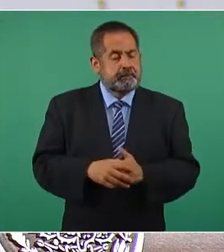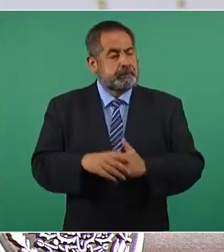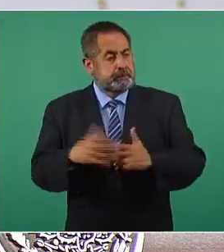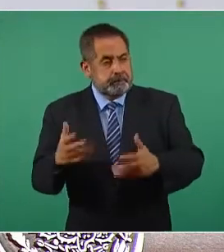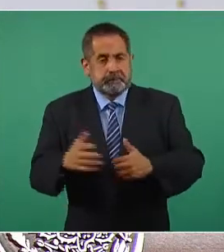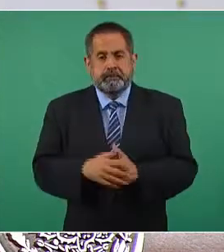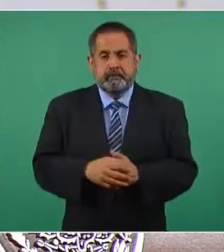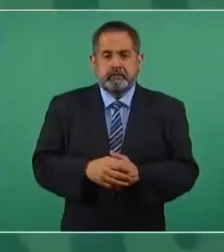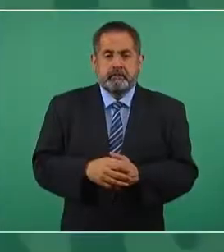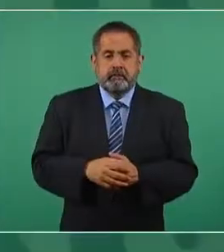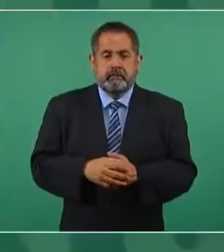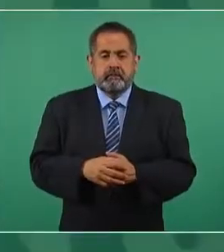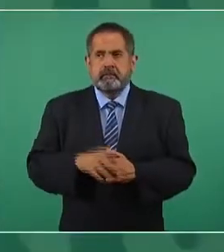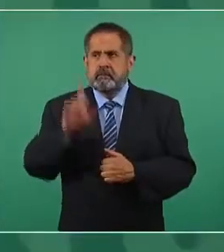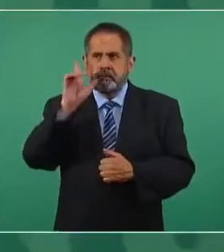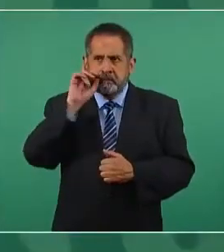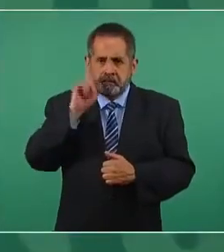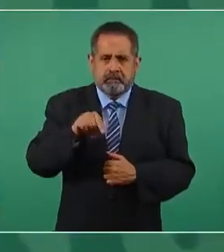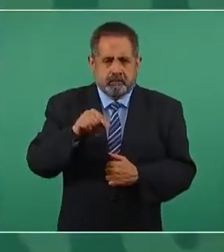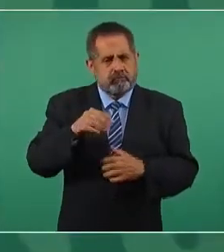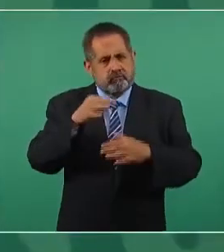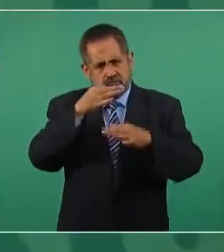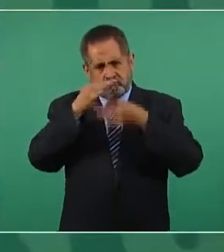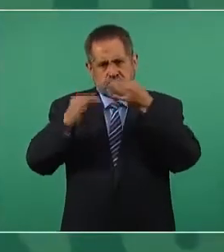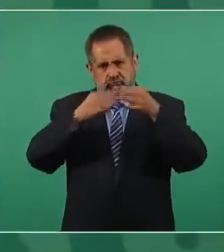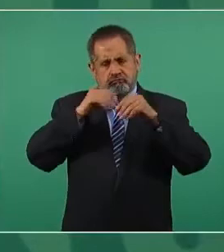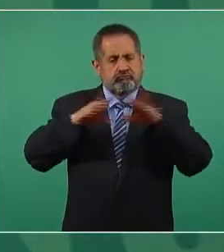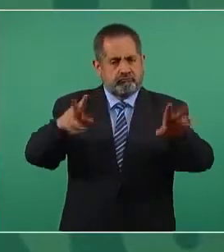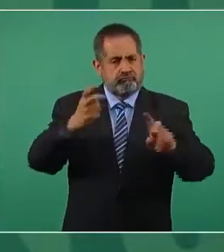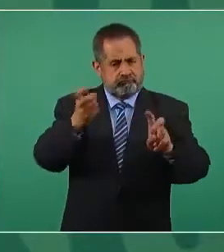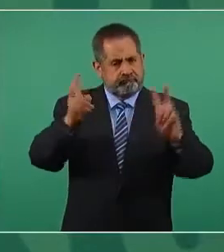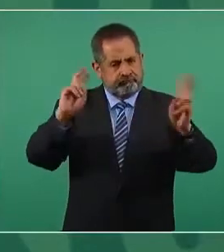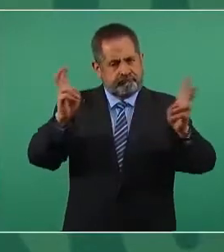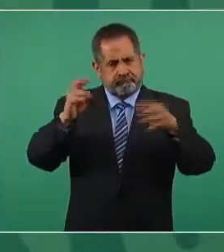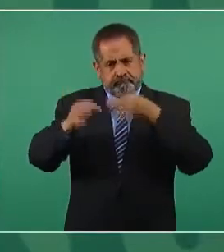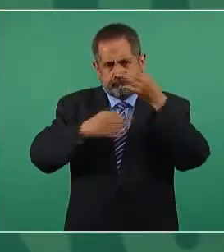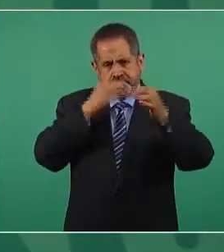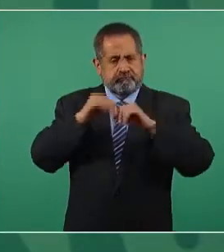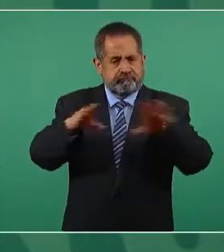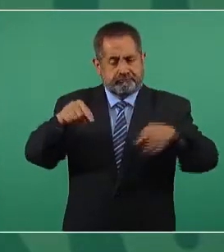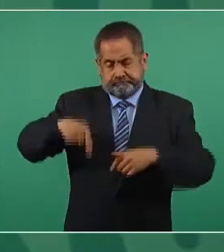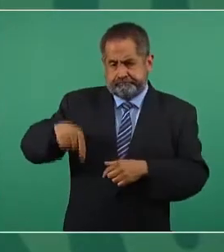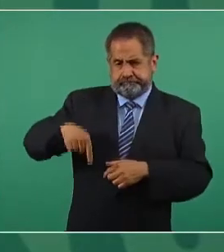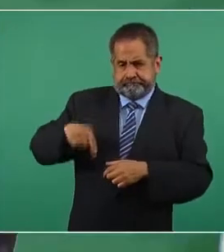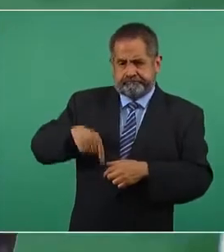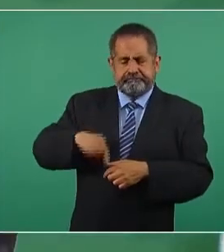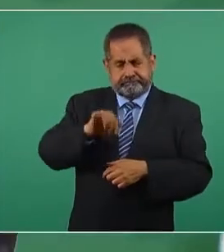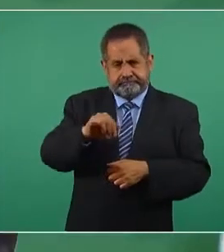Vamos mañana a informar sobre eso aquí,